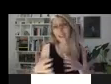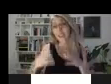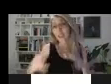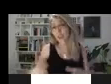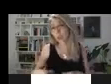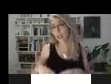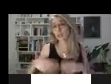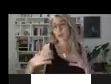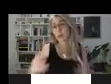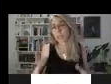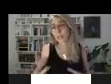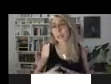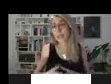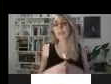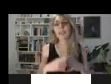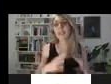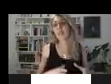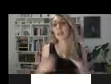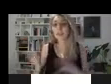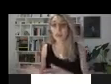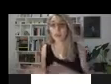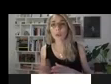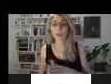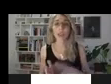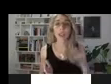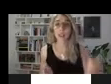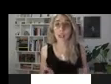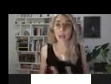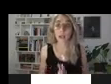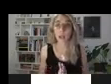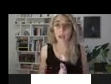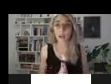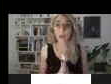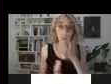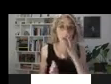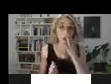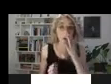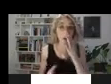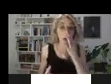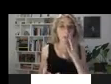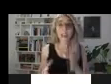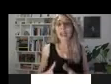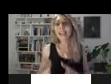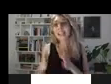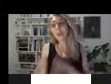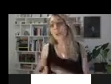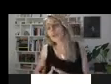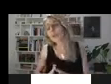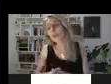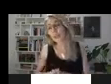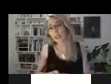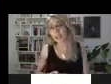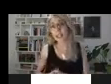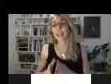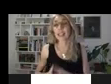las transacciones, el volumen de venta y el impacto que esto tiene a lo largo del globo, el